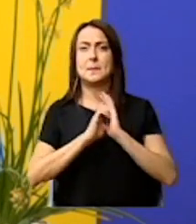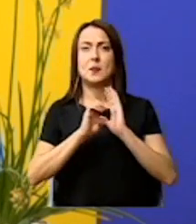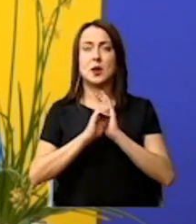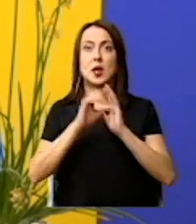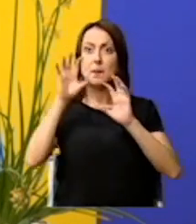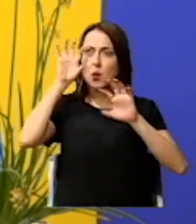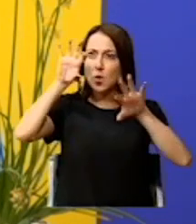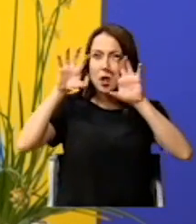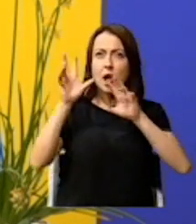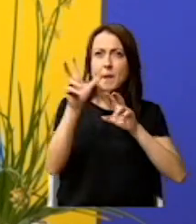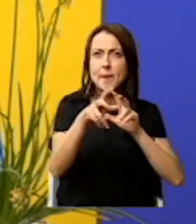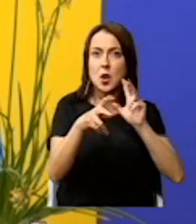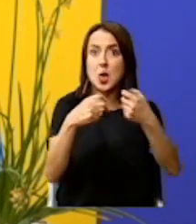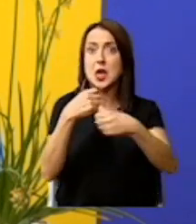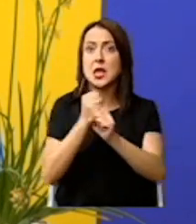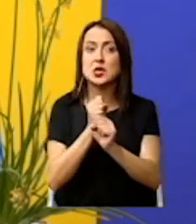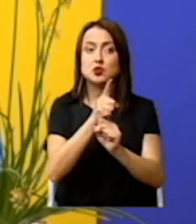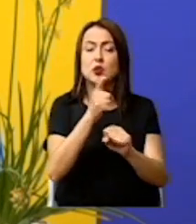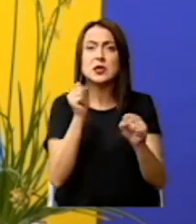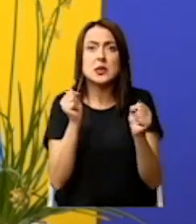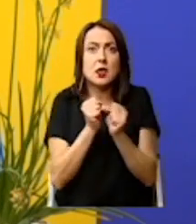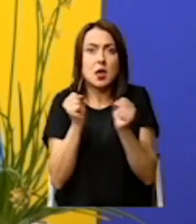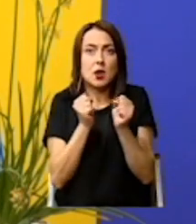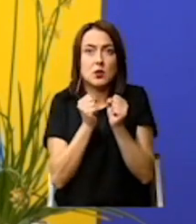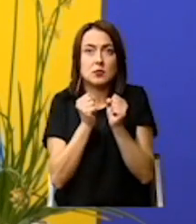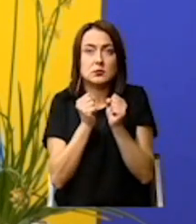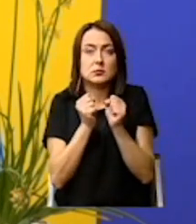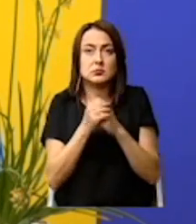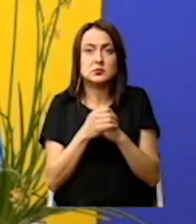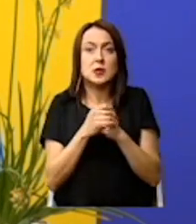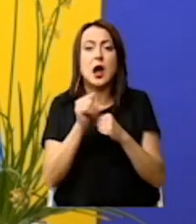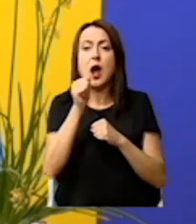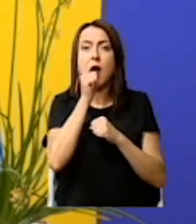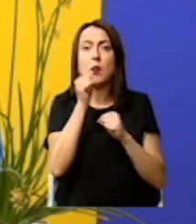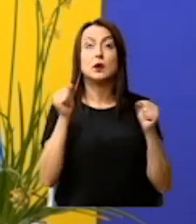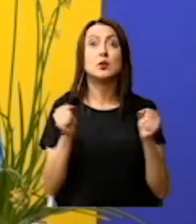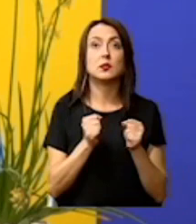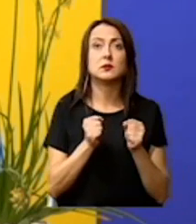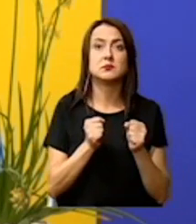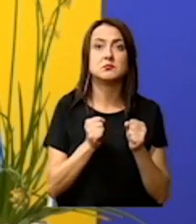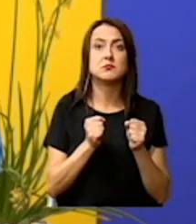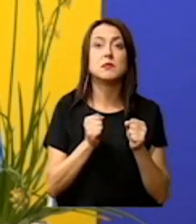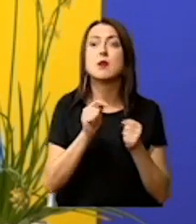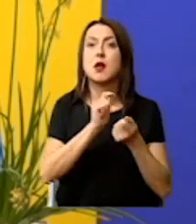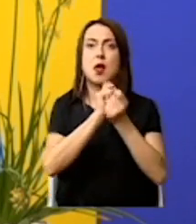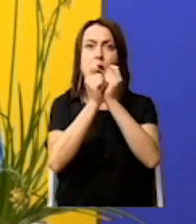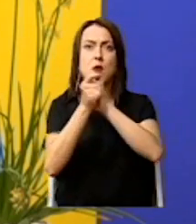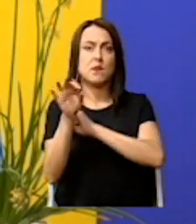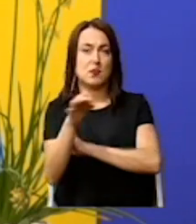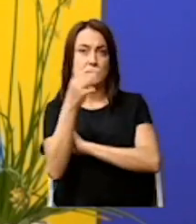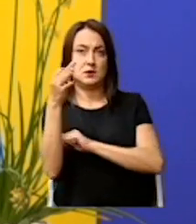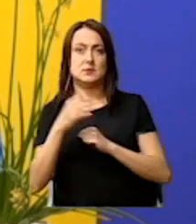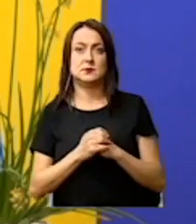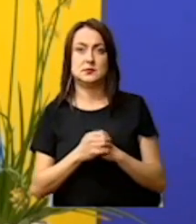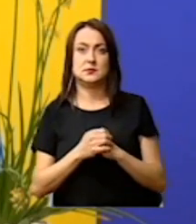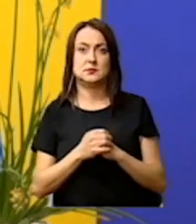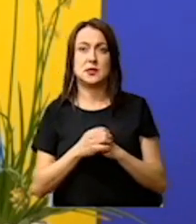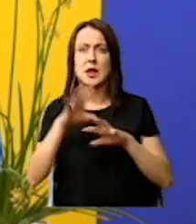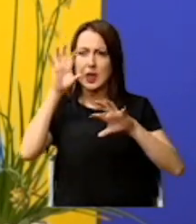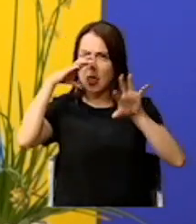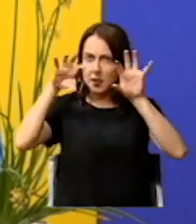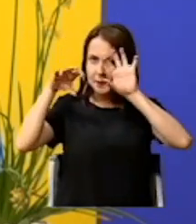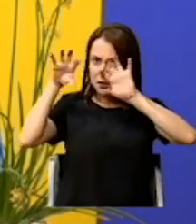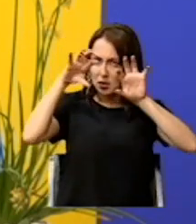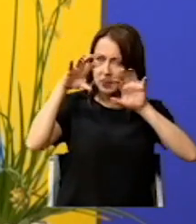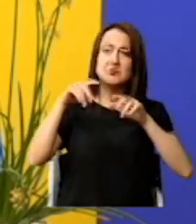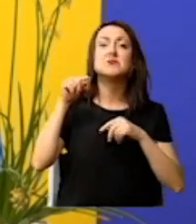camaleón cuando hizo su escultura de hielo y el agua se congeló, tomó la forma del camaleón.